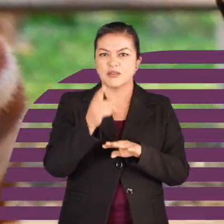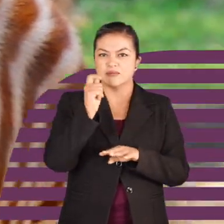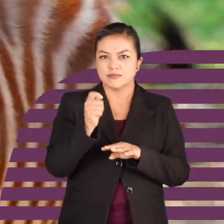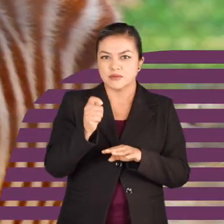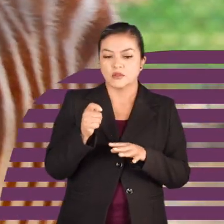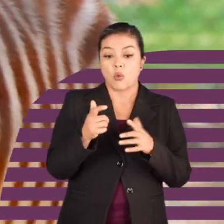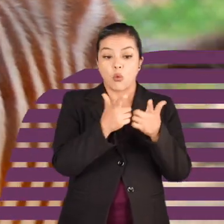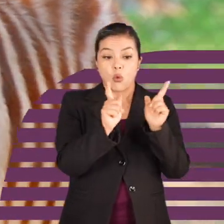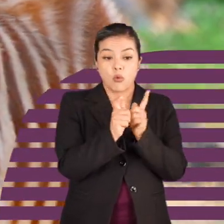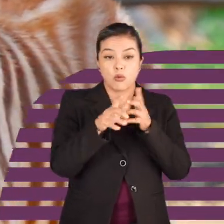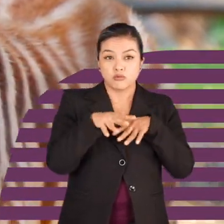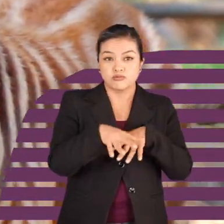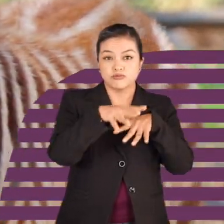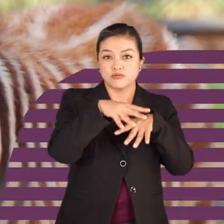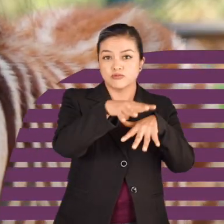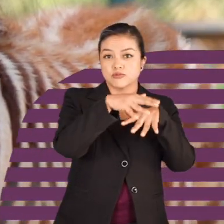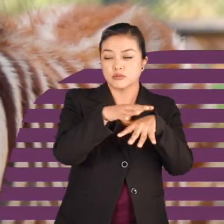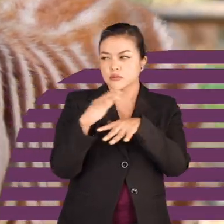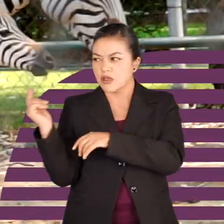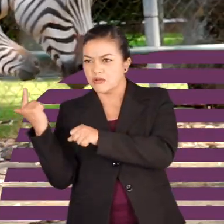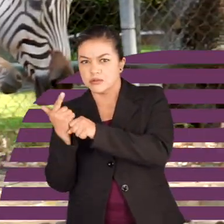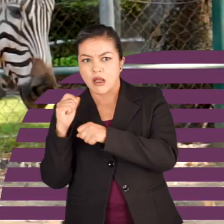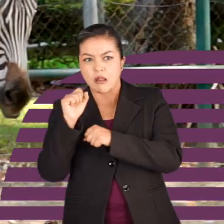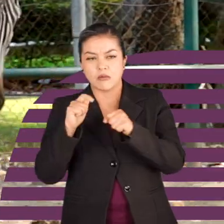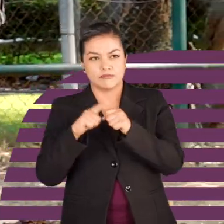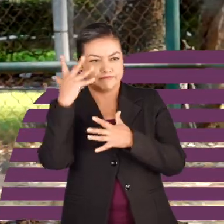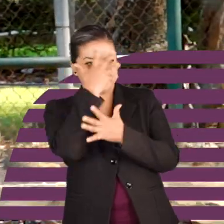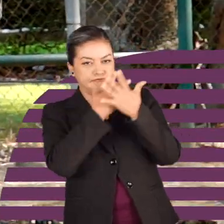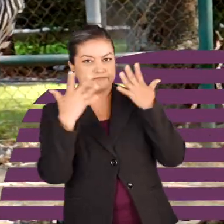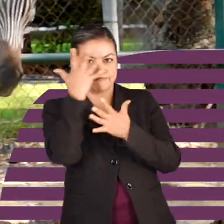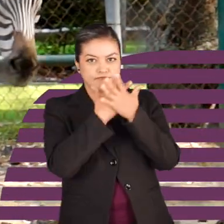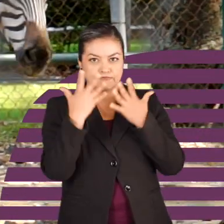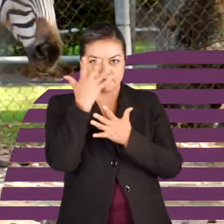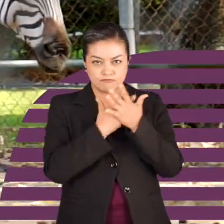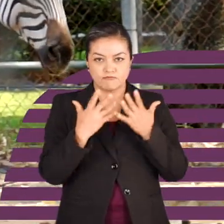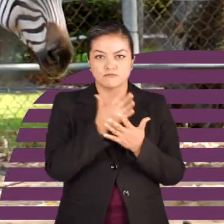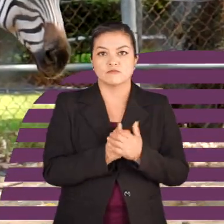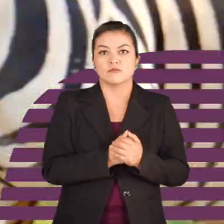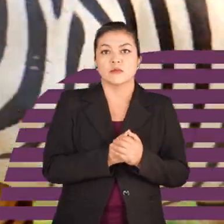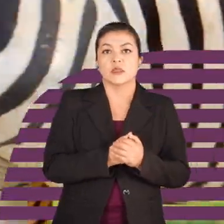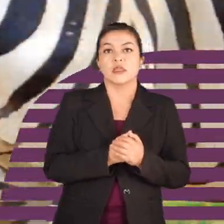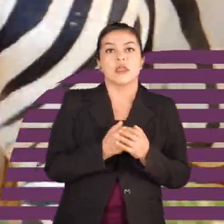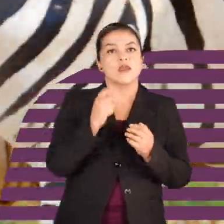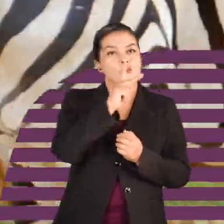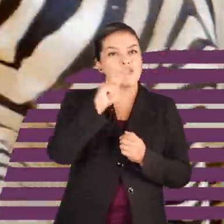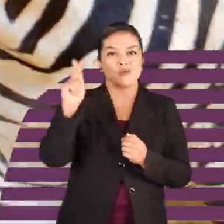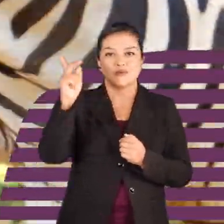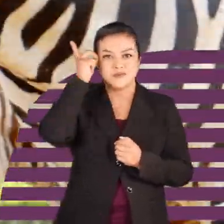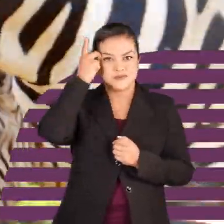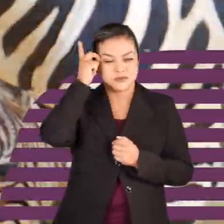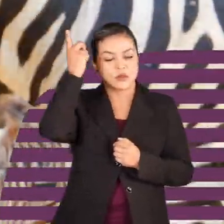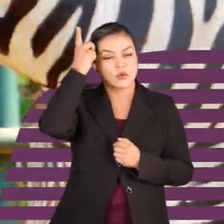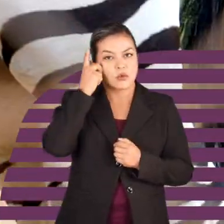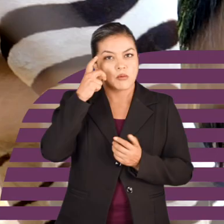cebras duermen paradas. Esto les permite evadir a sus depredadores al ser atacadas, pudiendo llegar a correr a una velocidad de